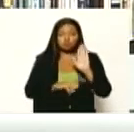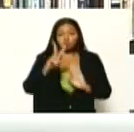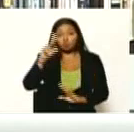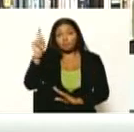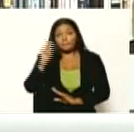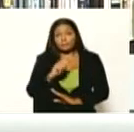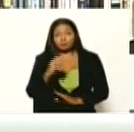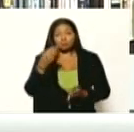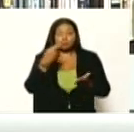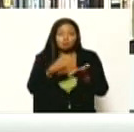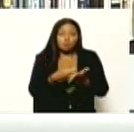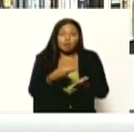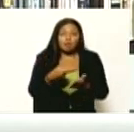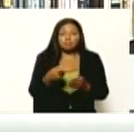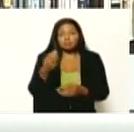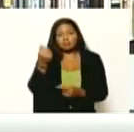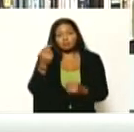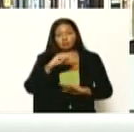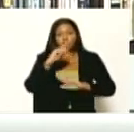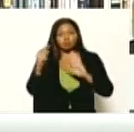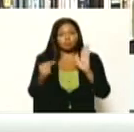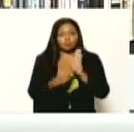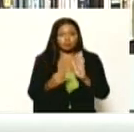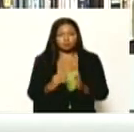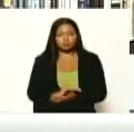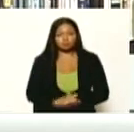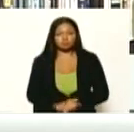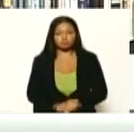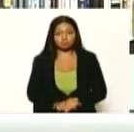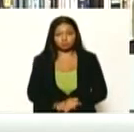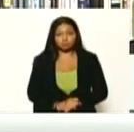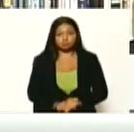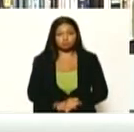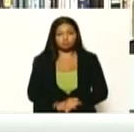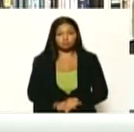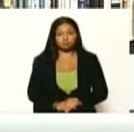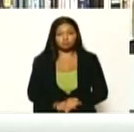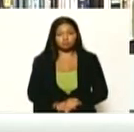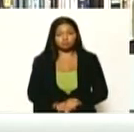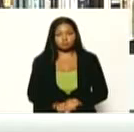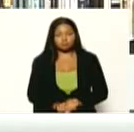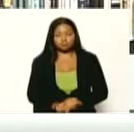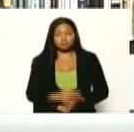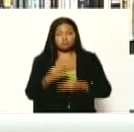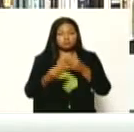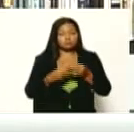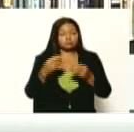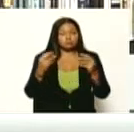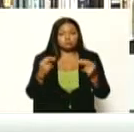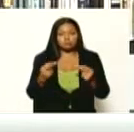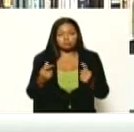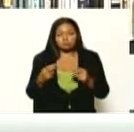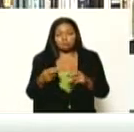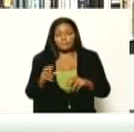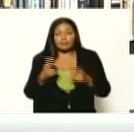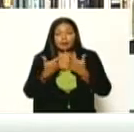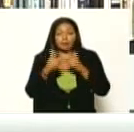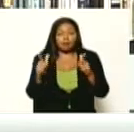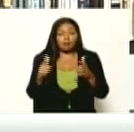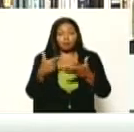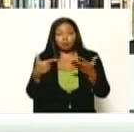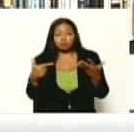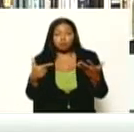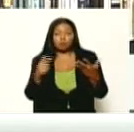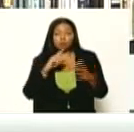le pusimos su dinero completo ahí. Haciendo magia para liberar recursos